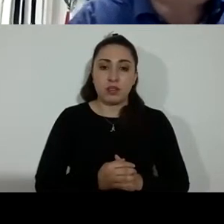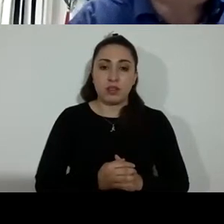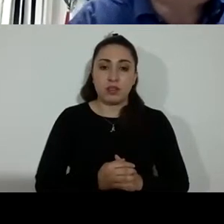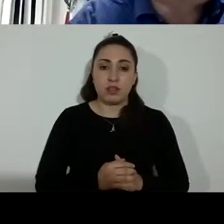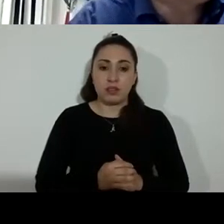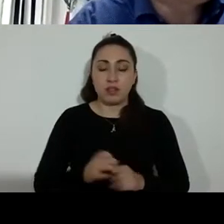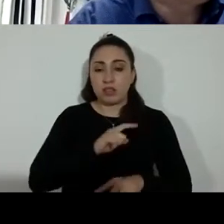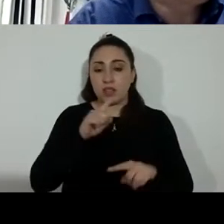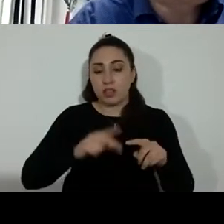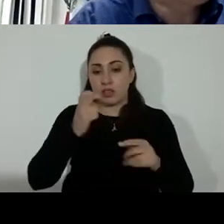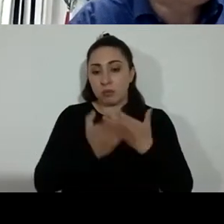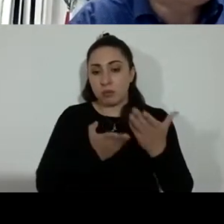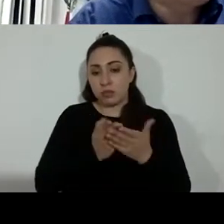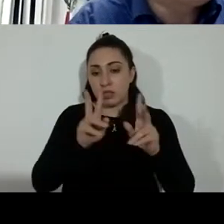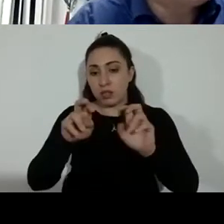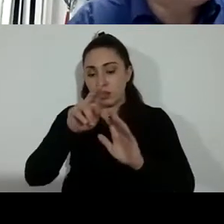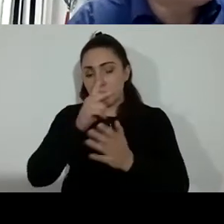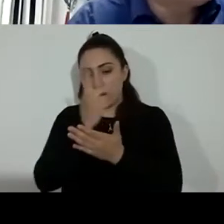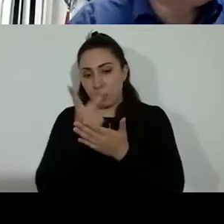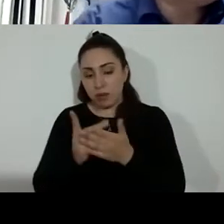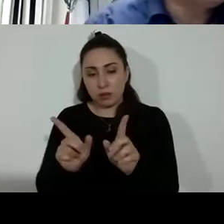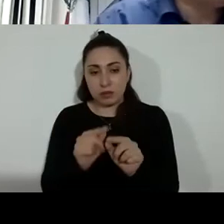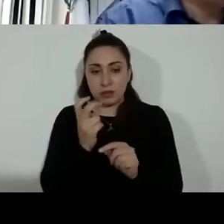acuerdo. Sí.